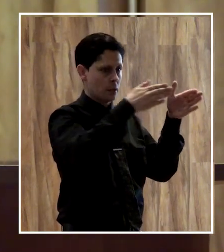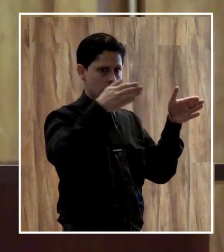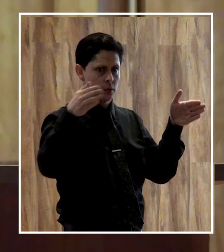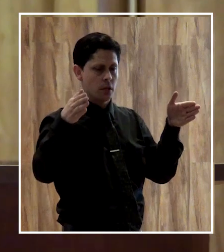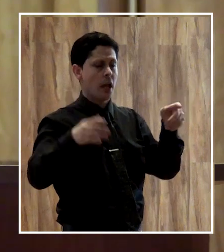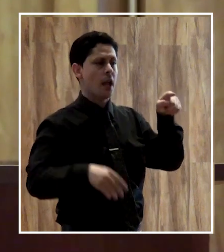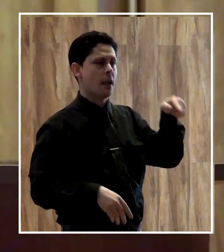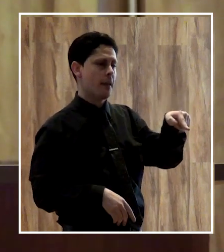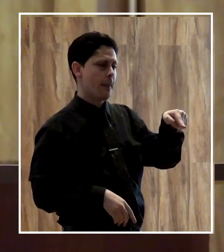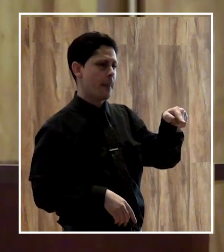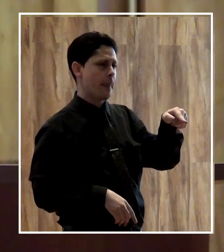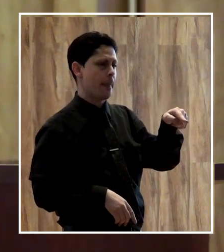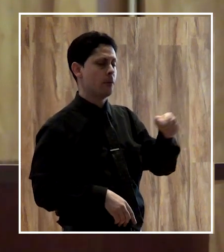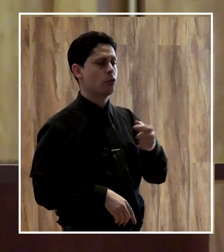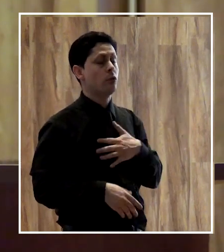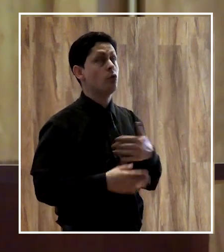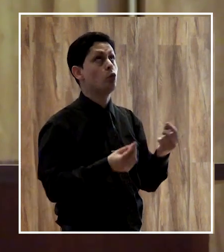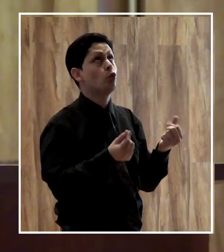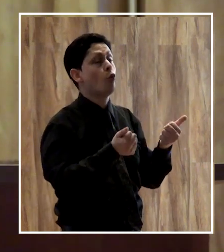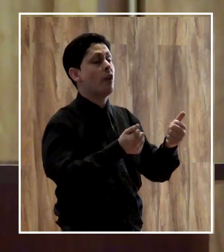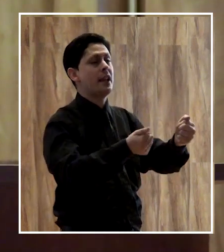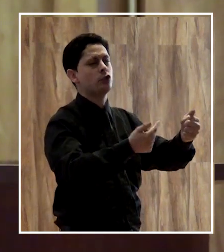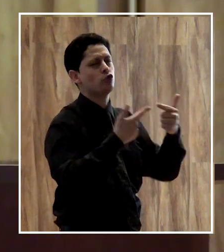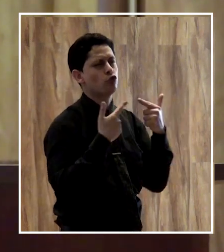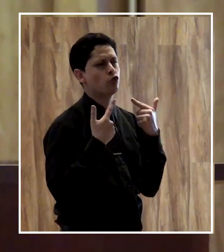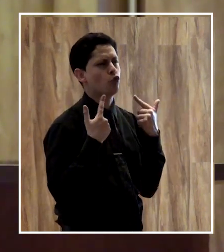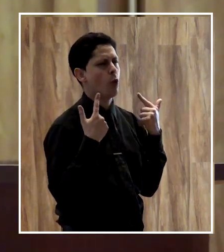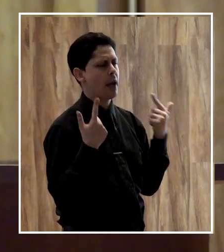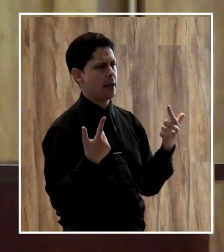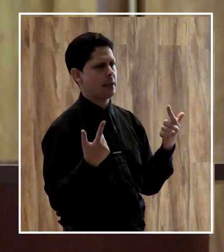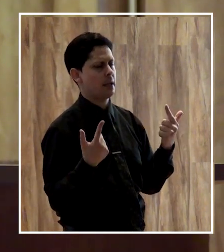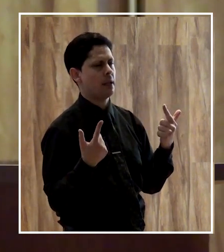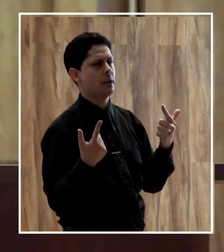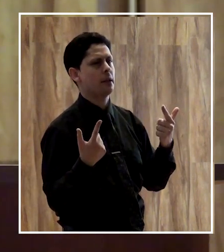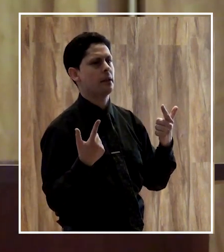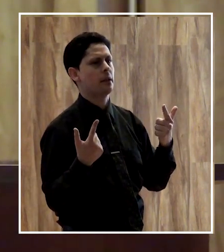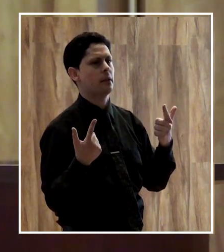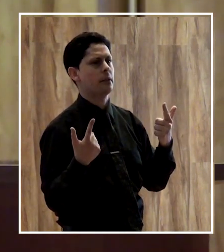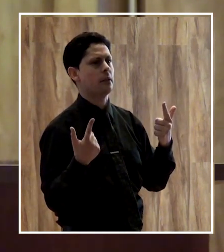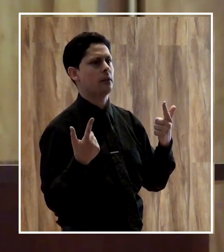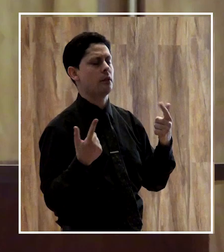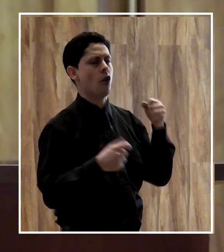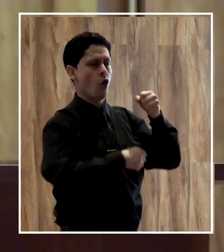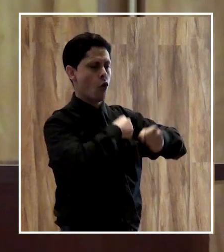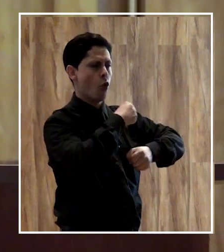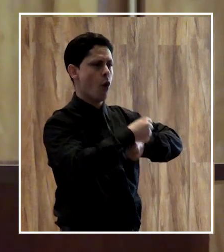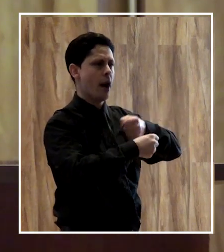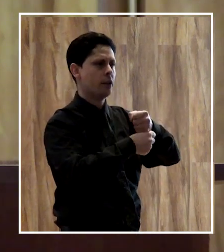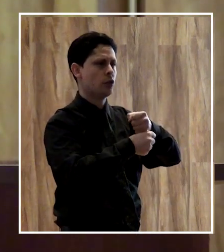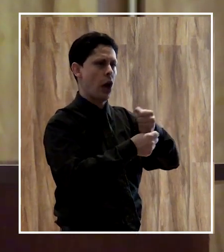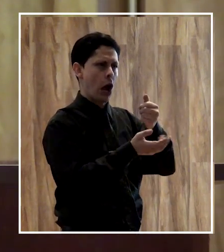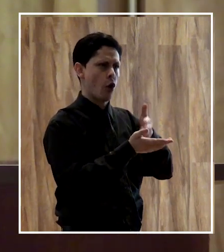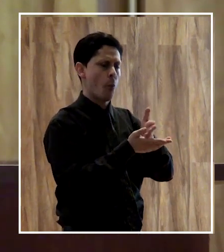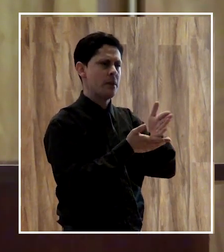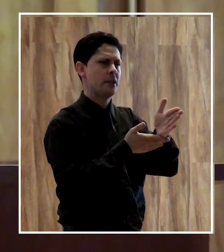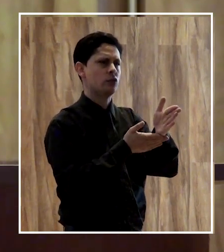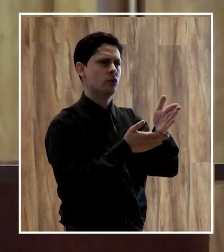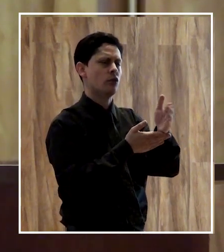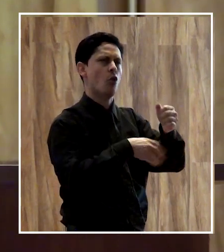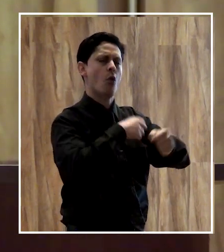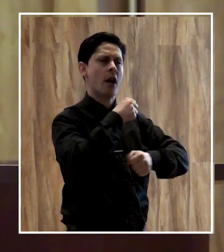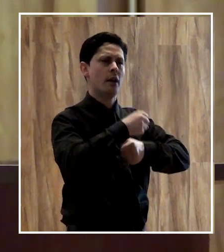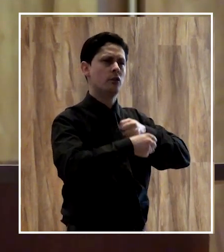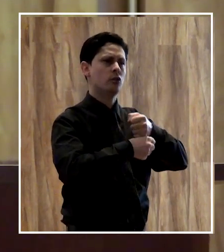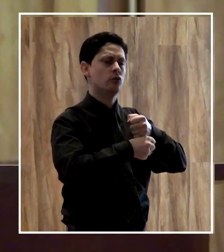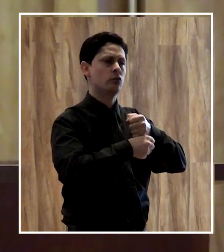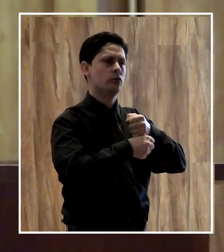simétrica, digamos, y tuve la suerte en los años, a comienzos de